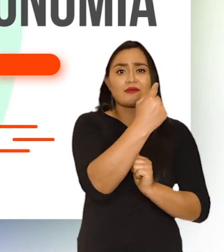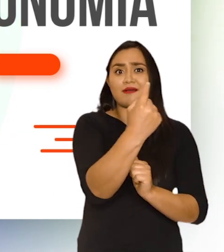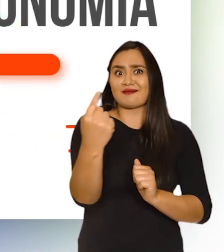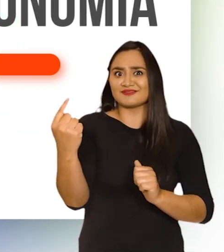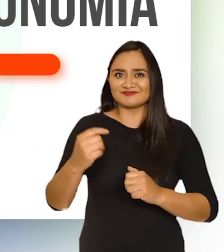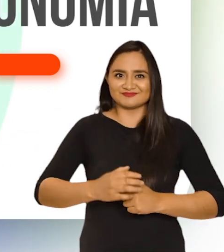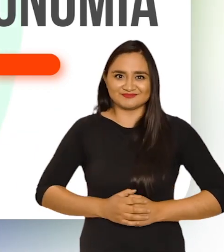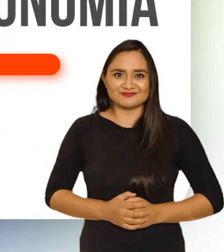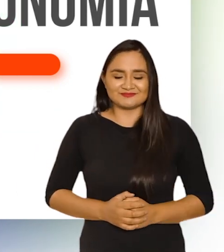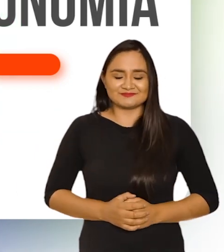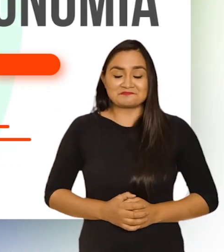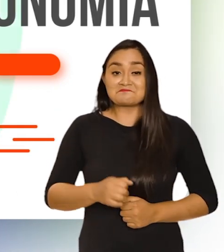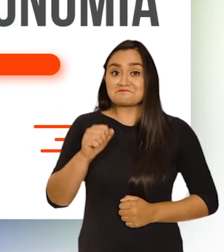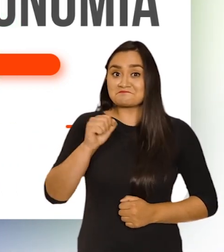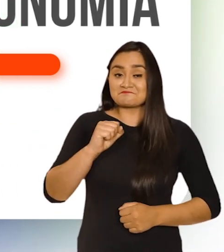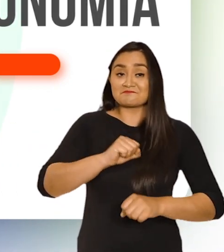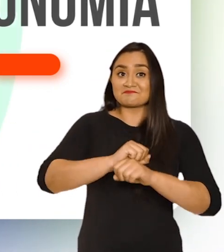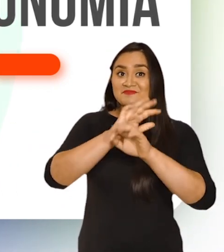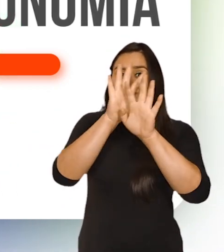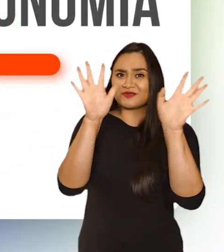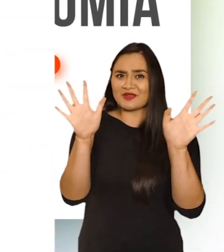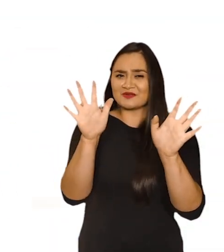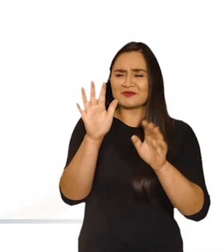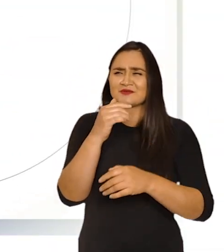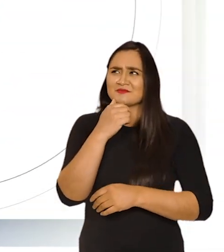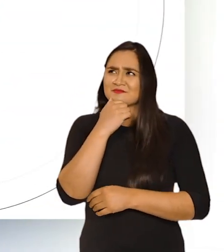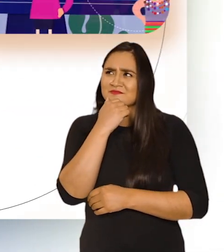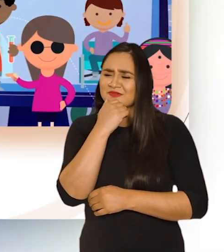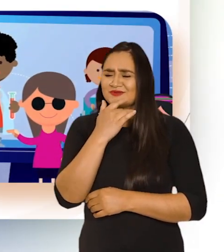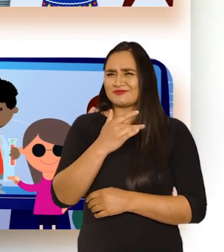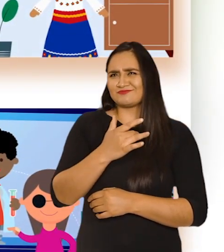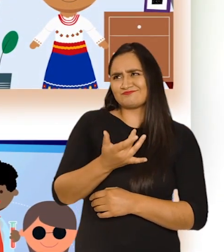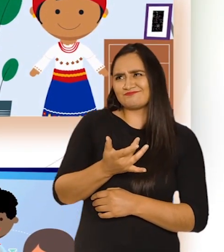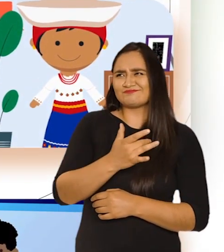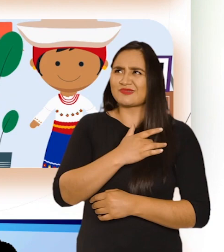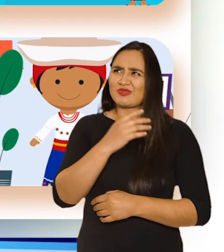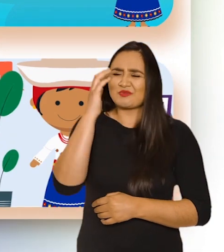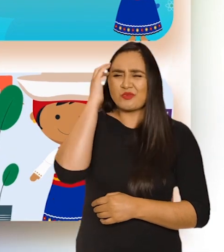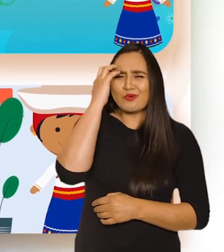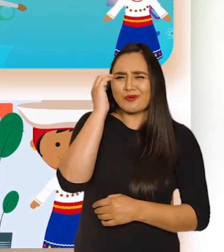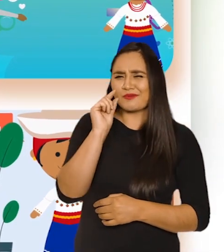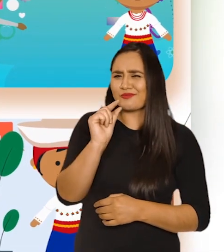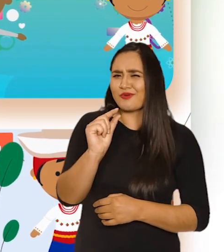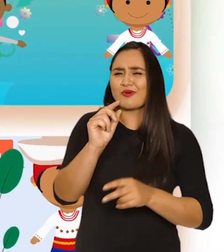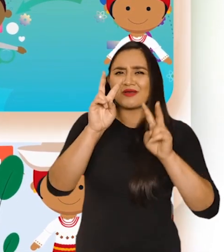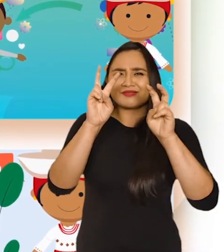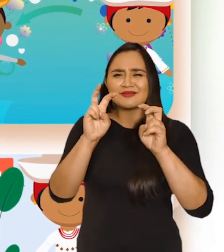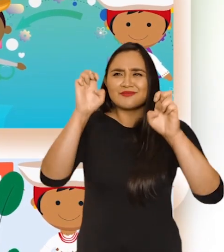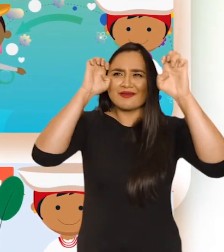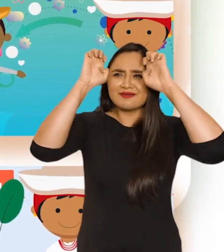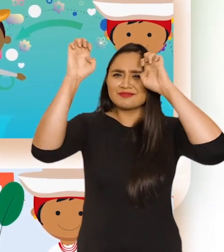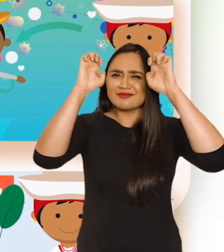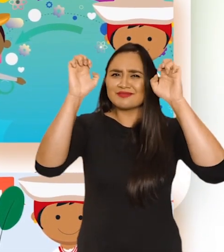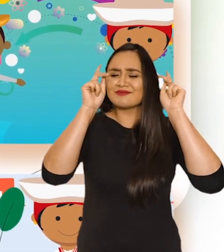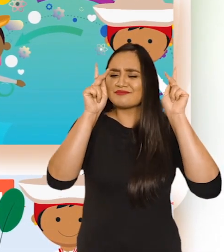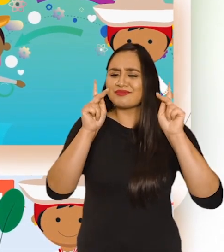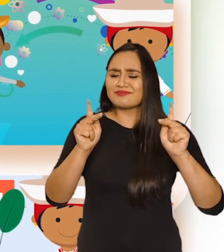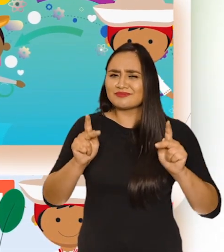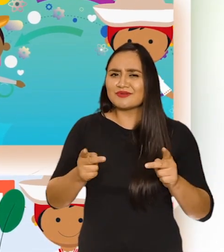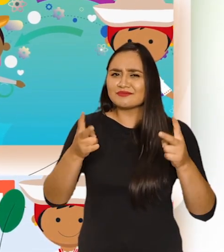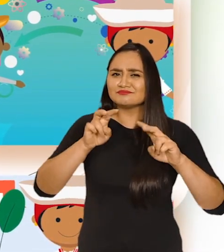autonomía. Eso me queda claro. Lo que me deja un poco preocupada es la parte de